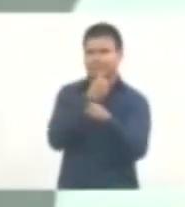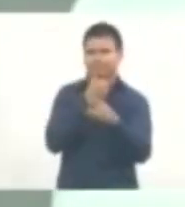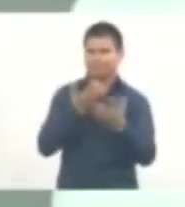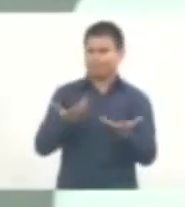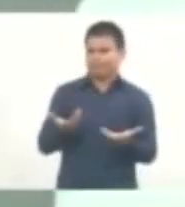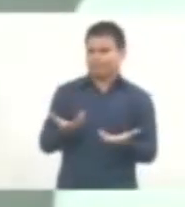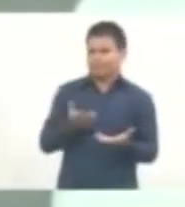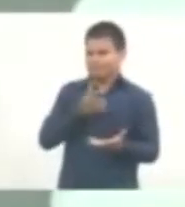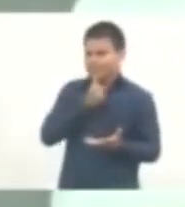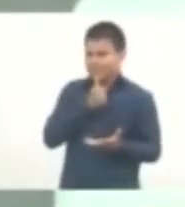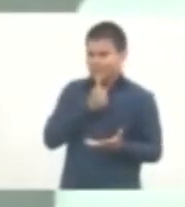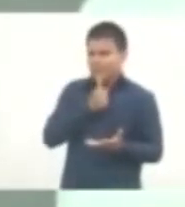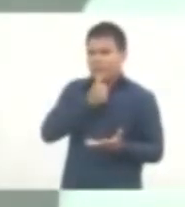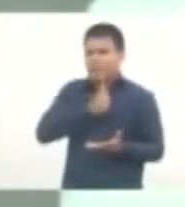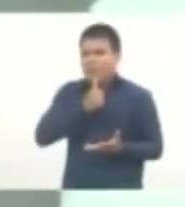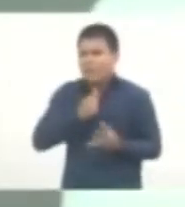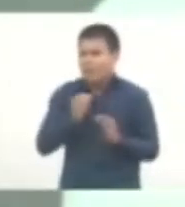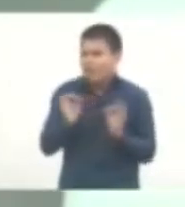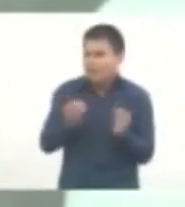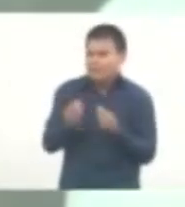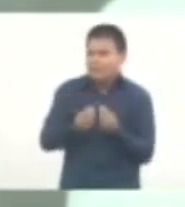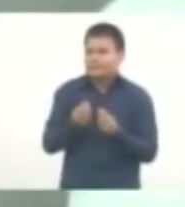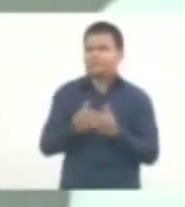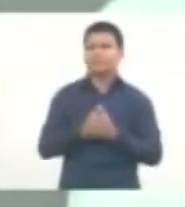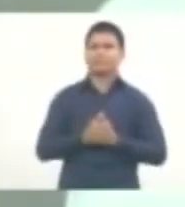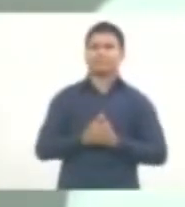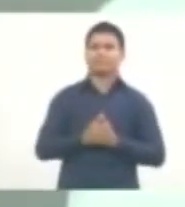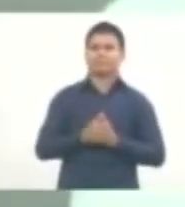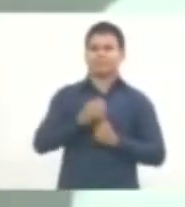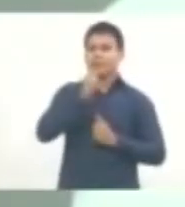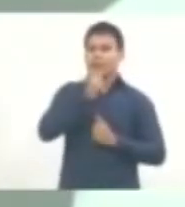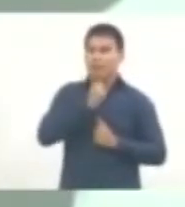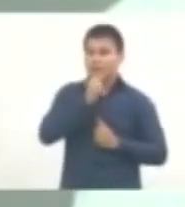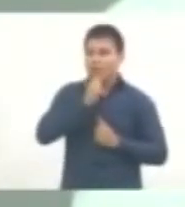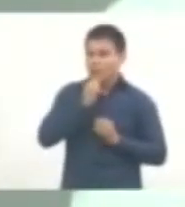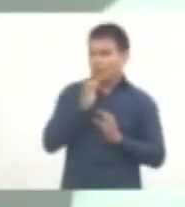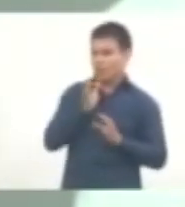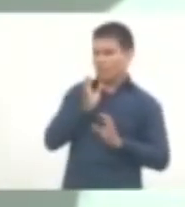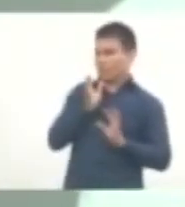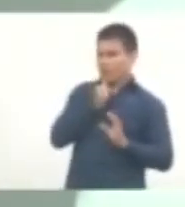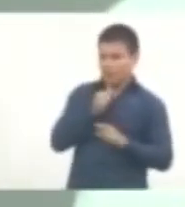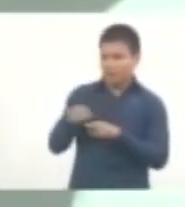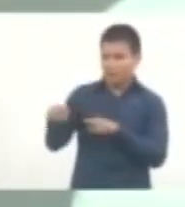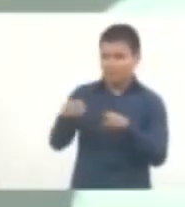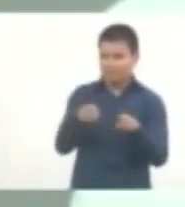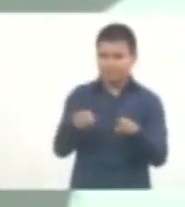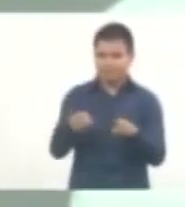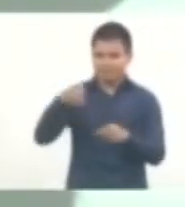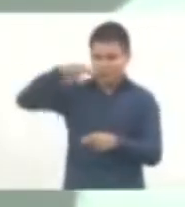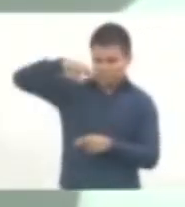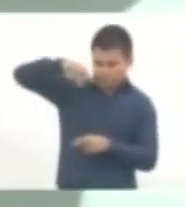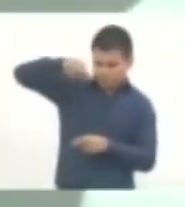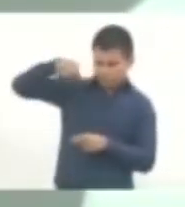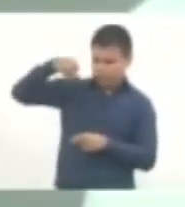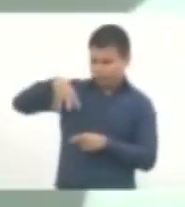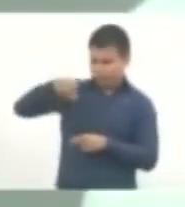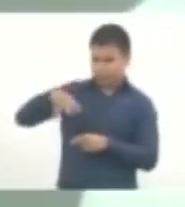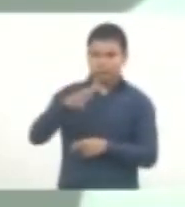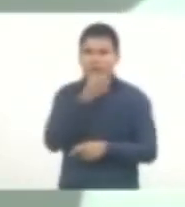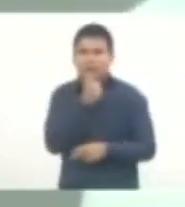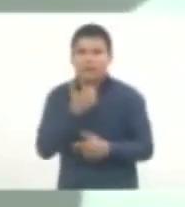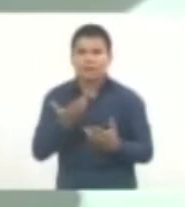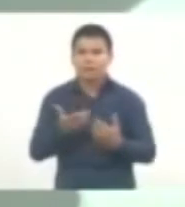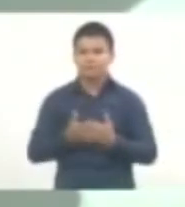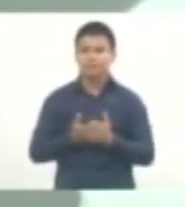ese karma día tras día de que el agua potable, un servicio fundamental, no le llegue. Desde la semana